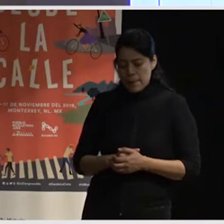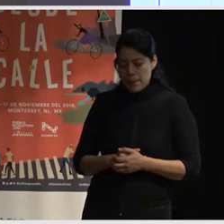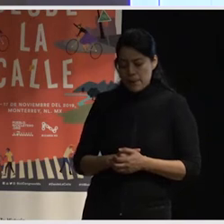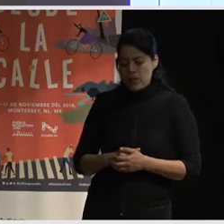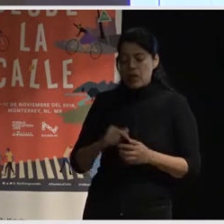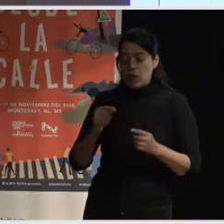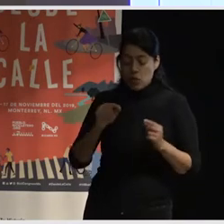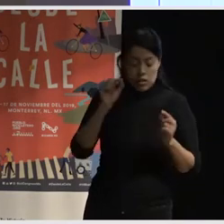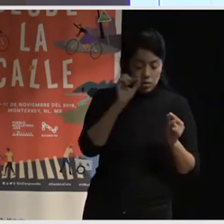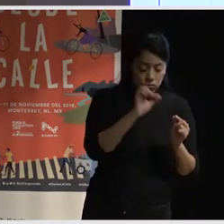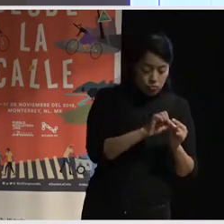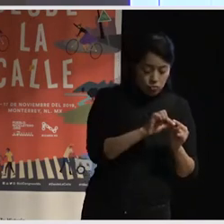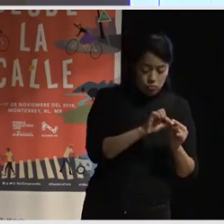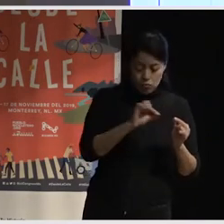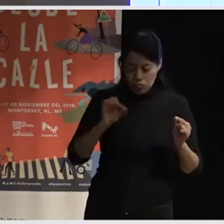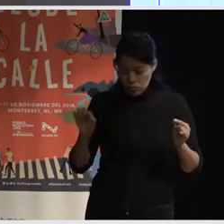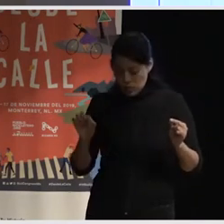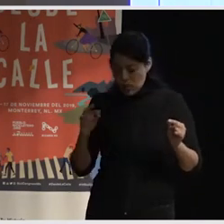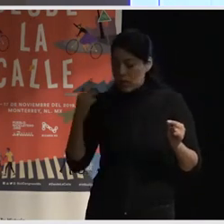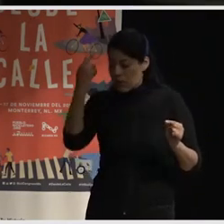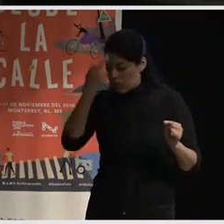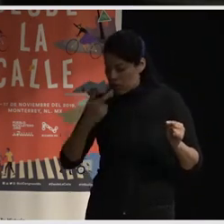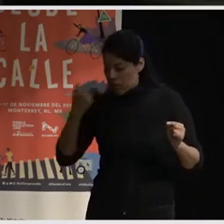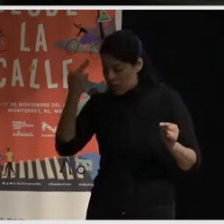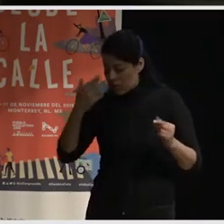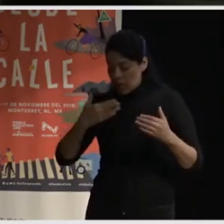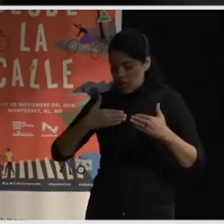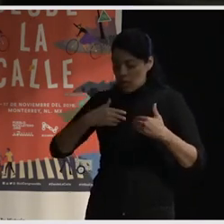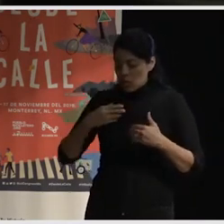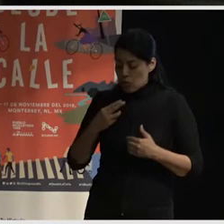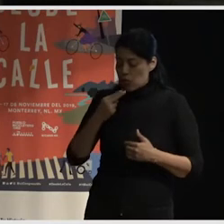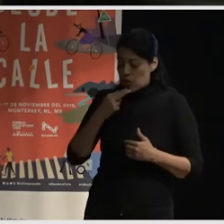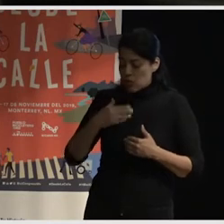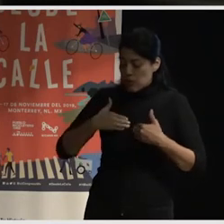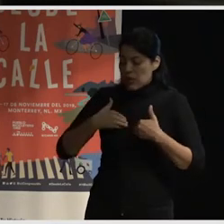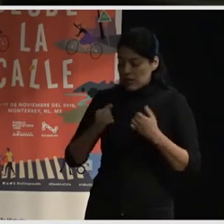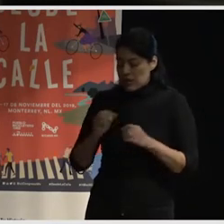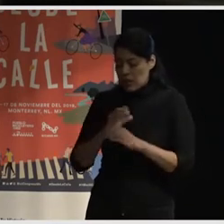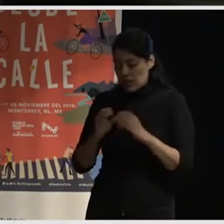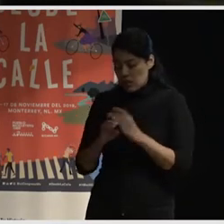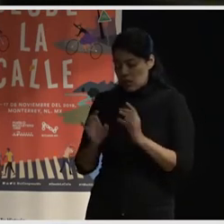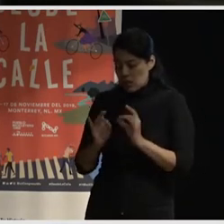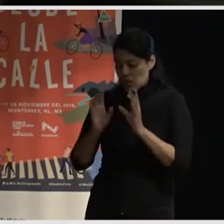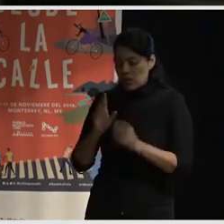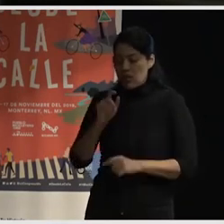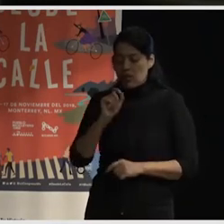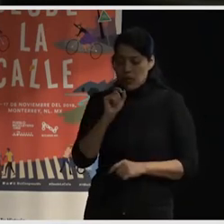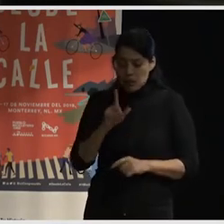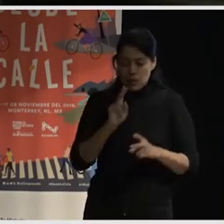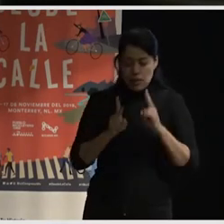como punto de análisis nos sirve para entender lo que pasa no hablas también hablaste de la aplicación de las